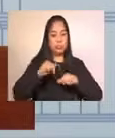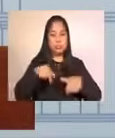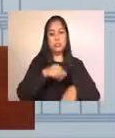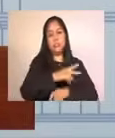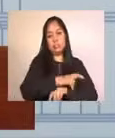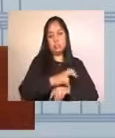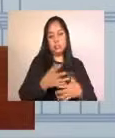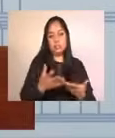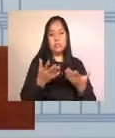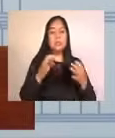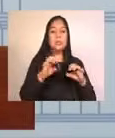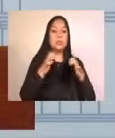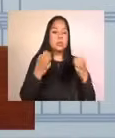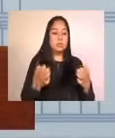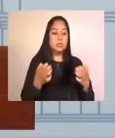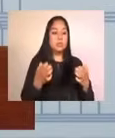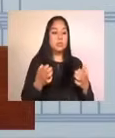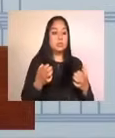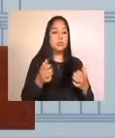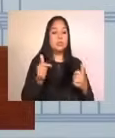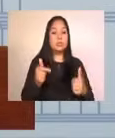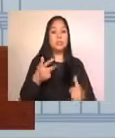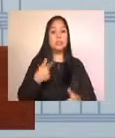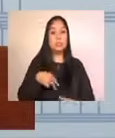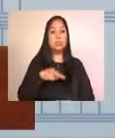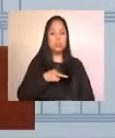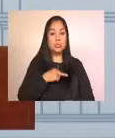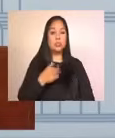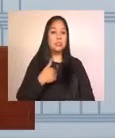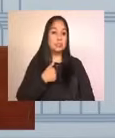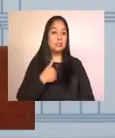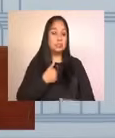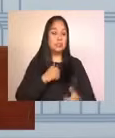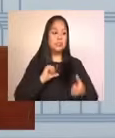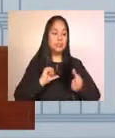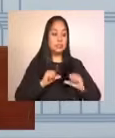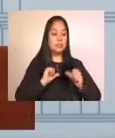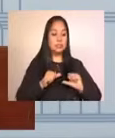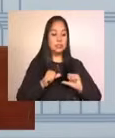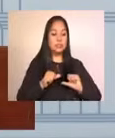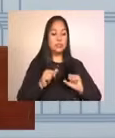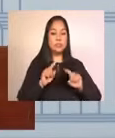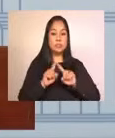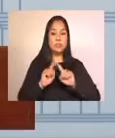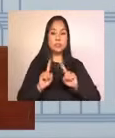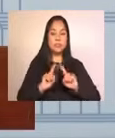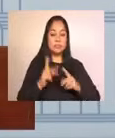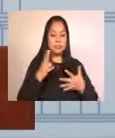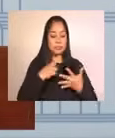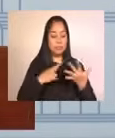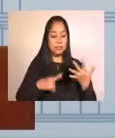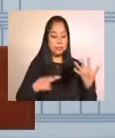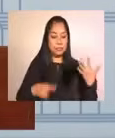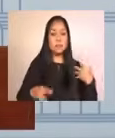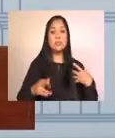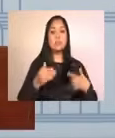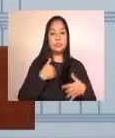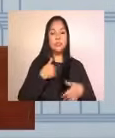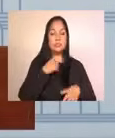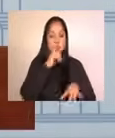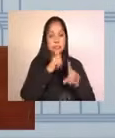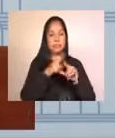Lo que sí les he de decir es que nosotros tenemos acceso a varios recursos provenientes